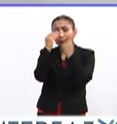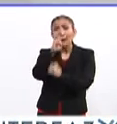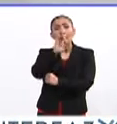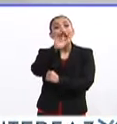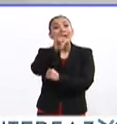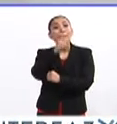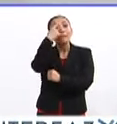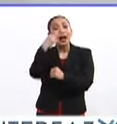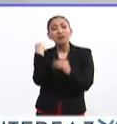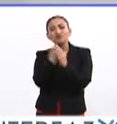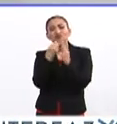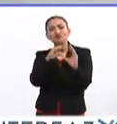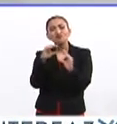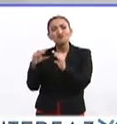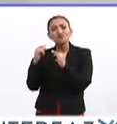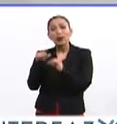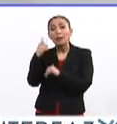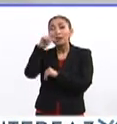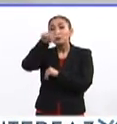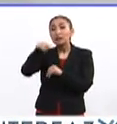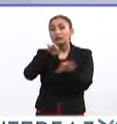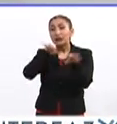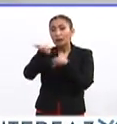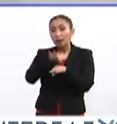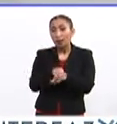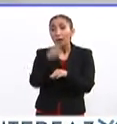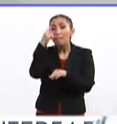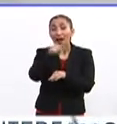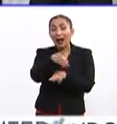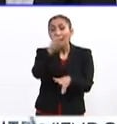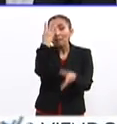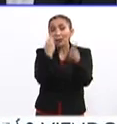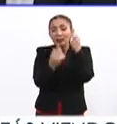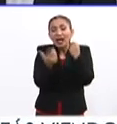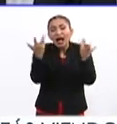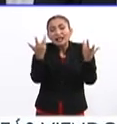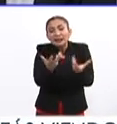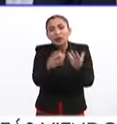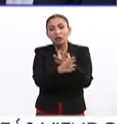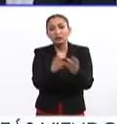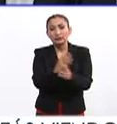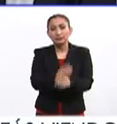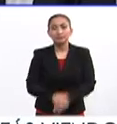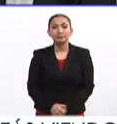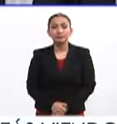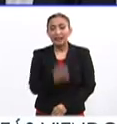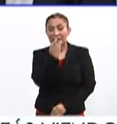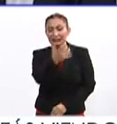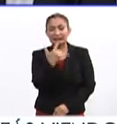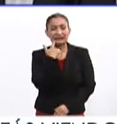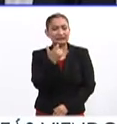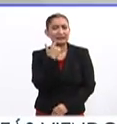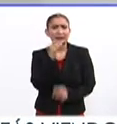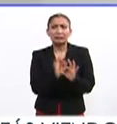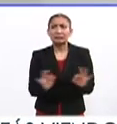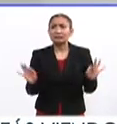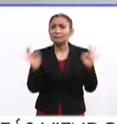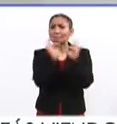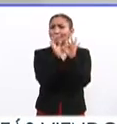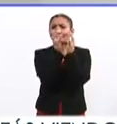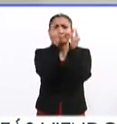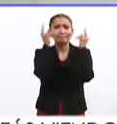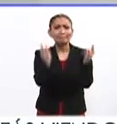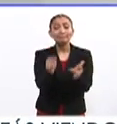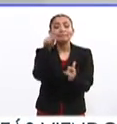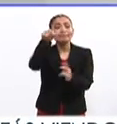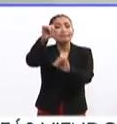beca para su capacitación en el trabajo, para aprender haciendo. Este esfuerzo sin precedentes